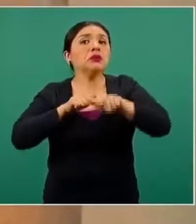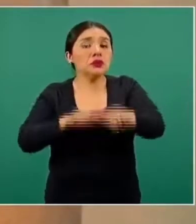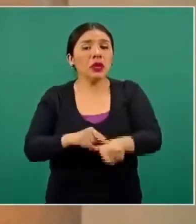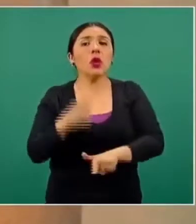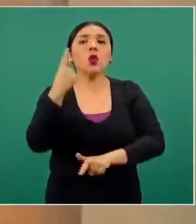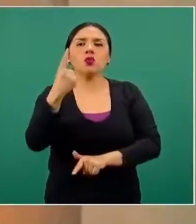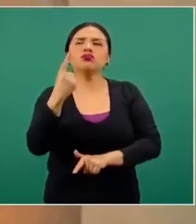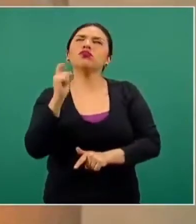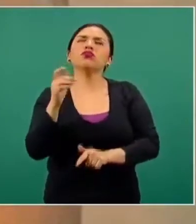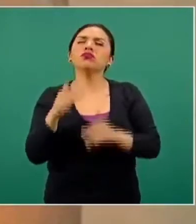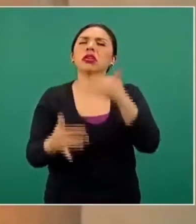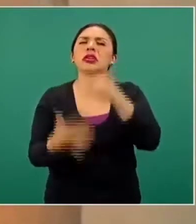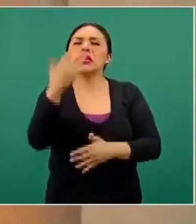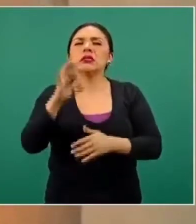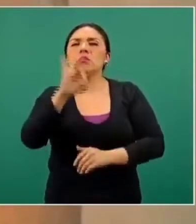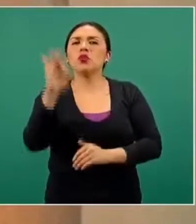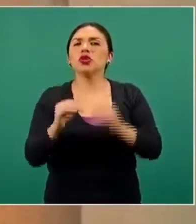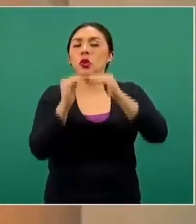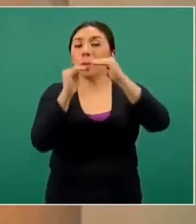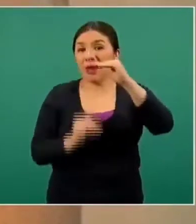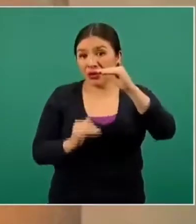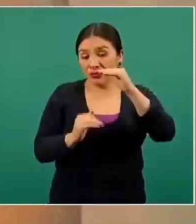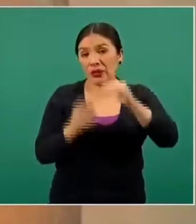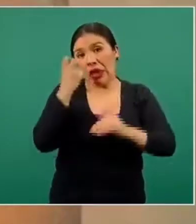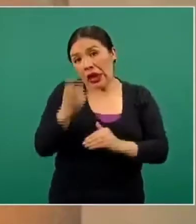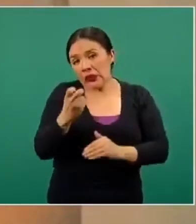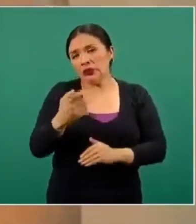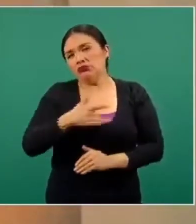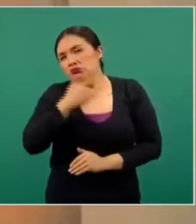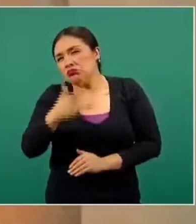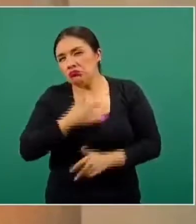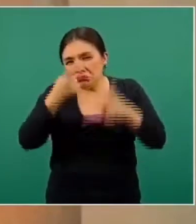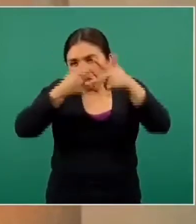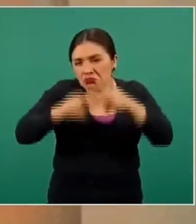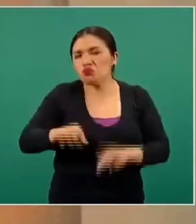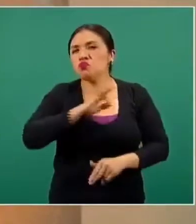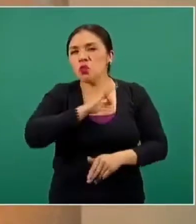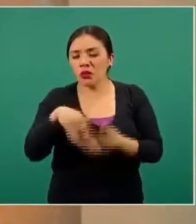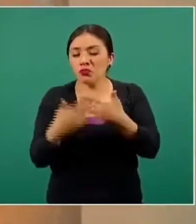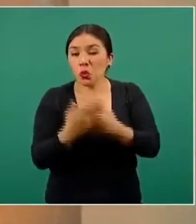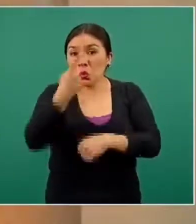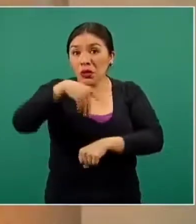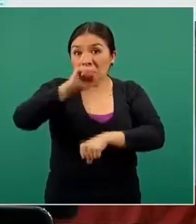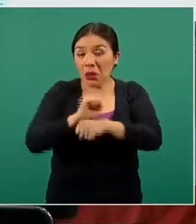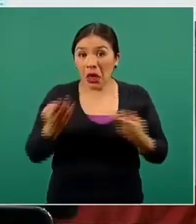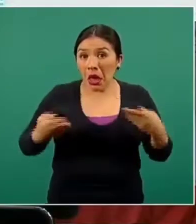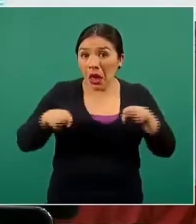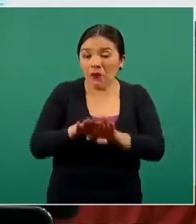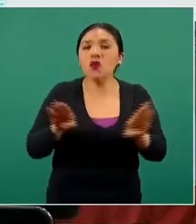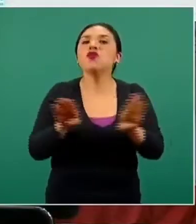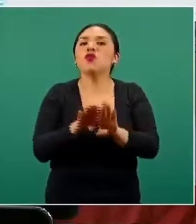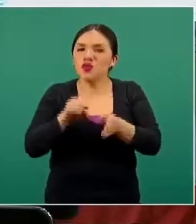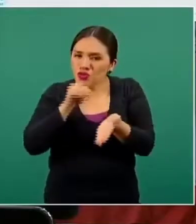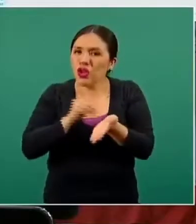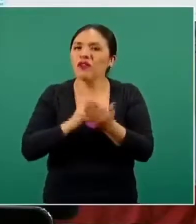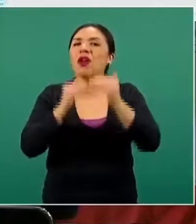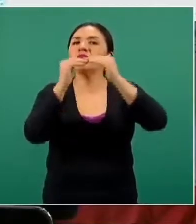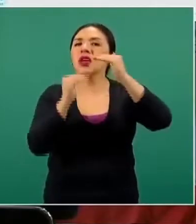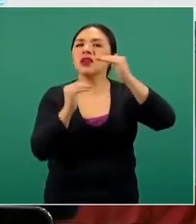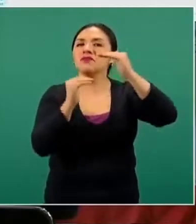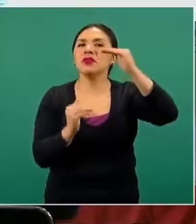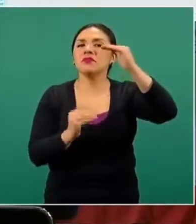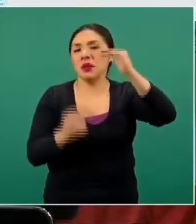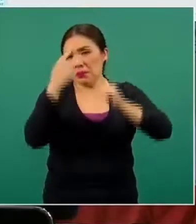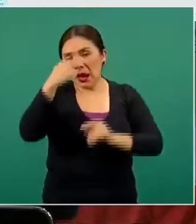de un menos 15%. De ahí la previsión que podamos cerrar la semana con una disminución todavía importante para efectos del